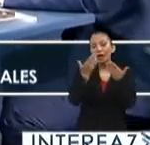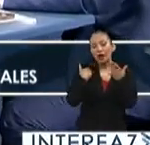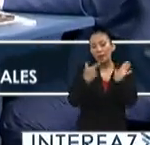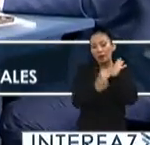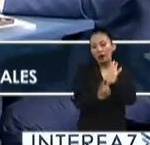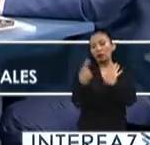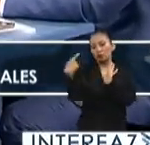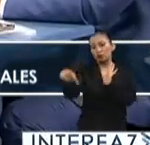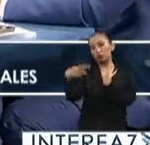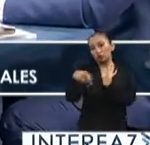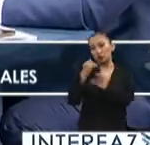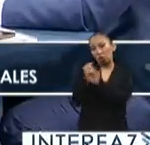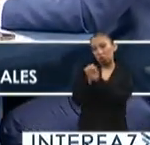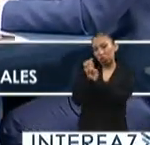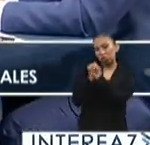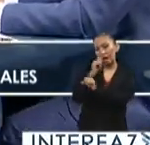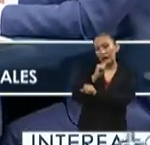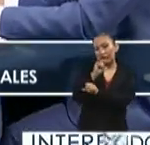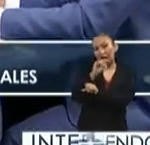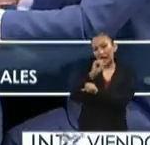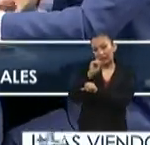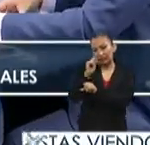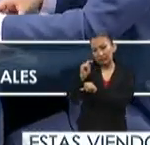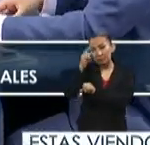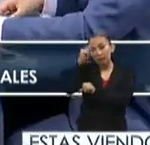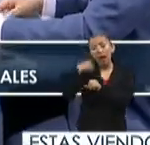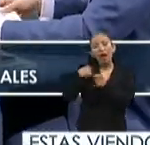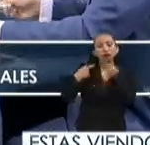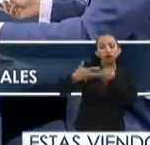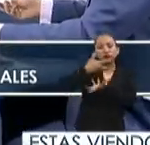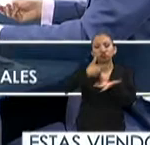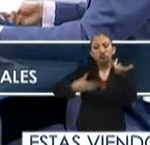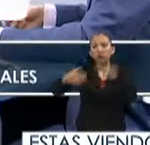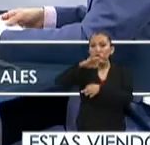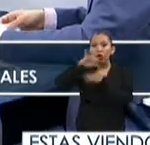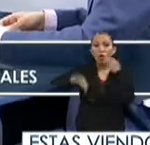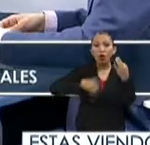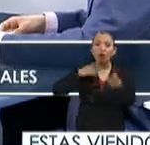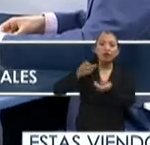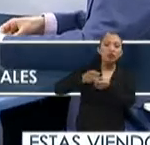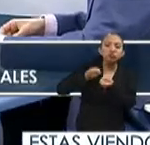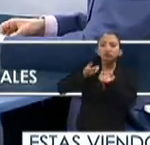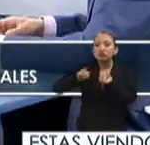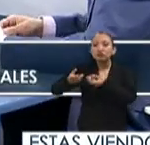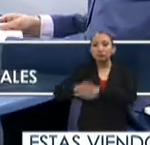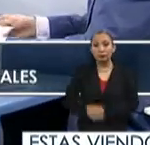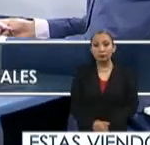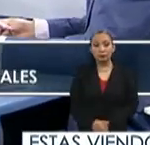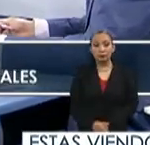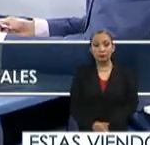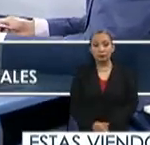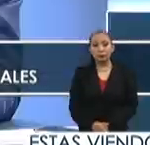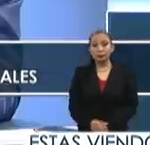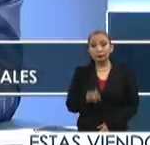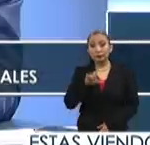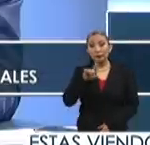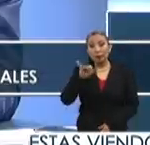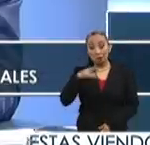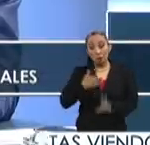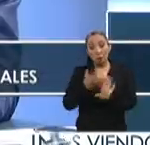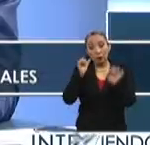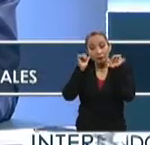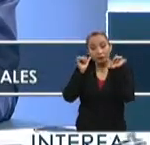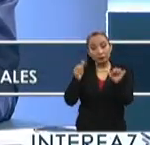están presentando sus tesis, para que discutan con académicos de toda Iberoamérica. Así es, Liz. Pues bueno, estaremos